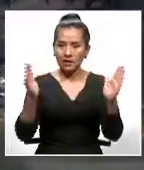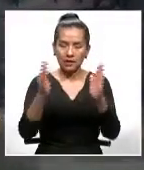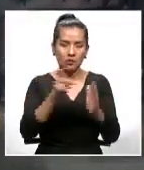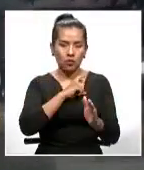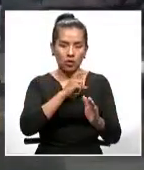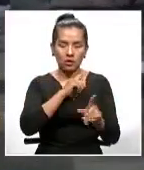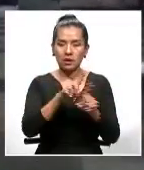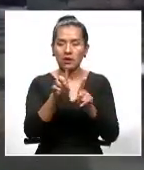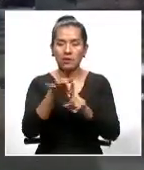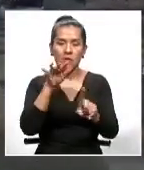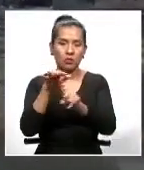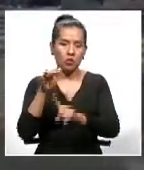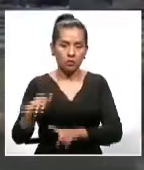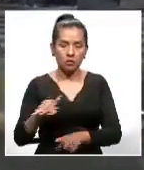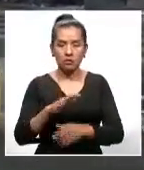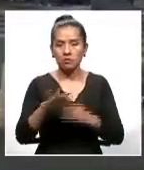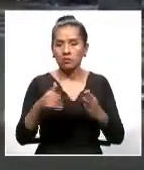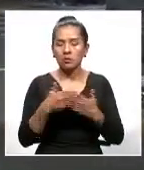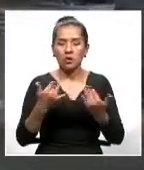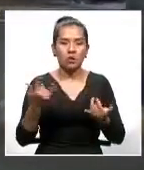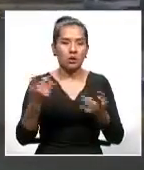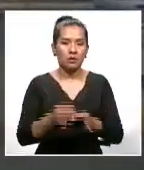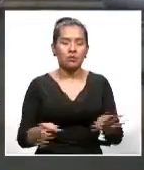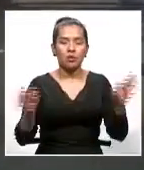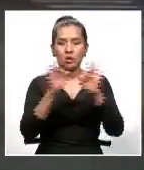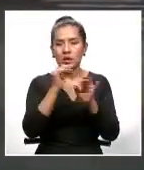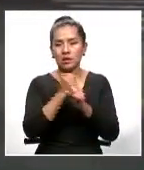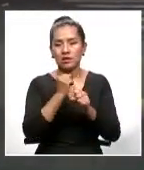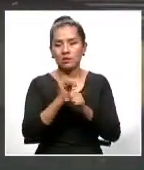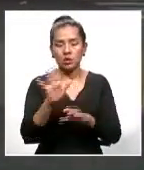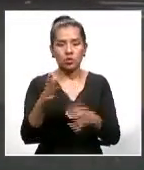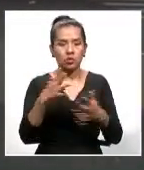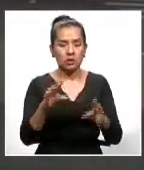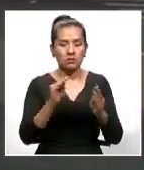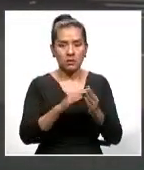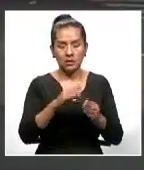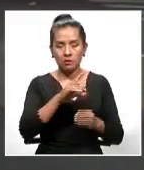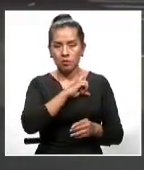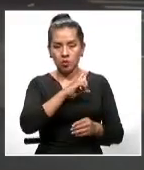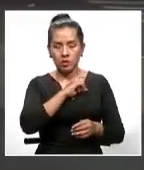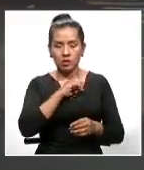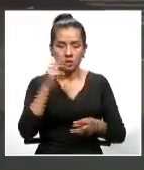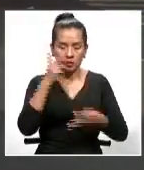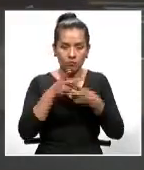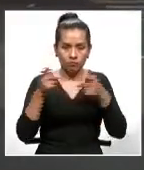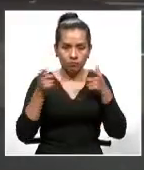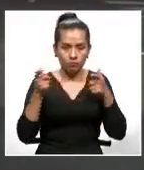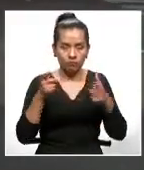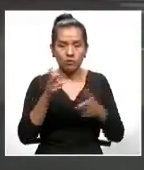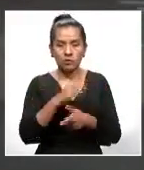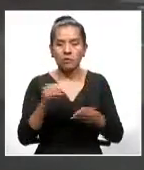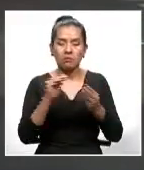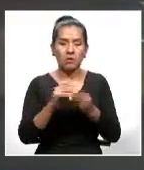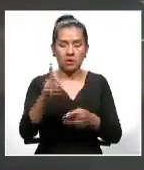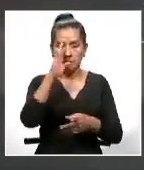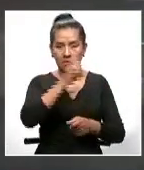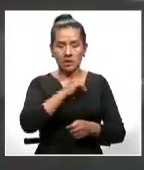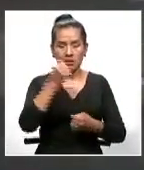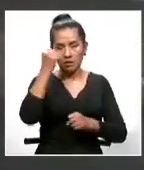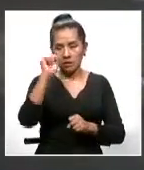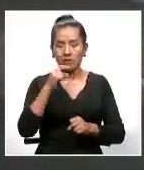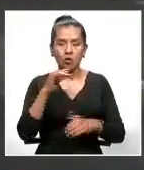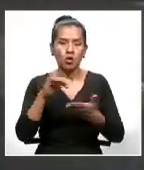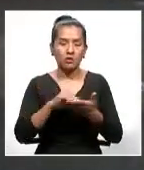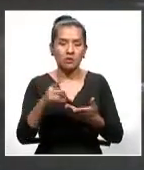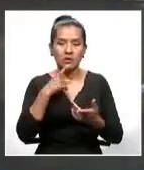significa importante también el trabajo que está realizando los efectivos del orden para que esto no se vuelva a repetir. Y pues